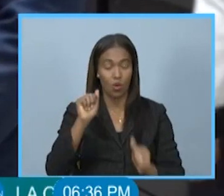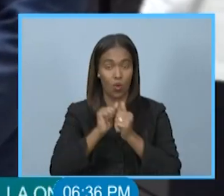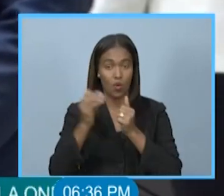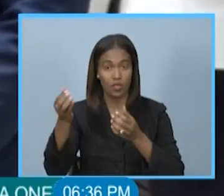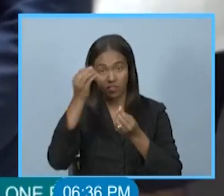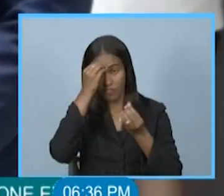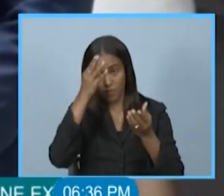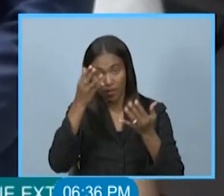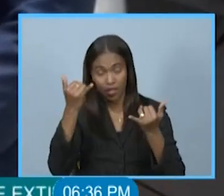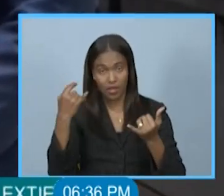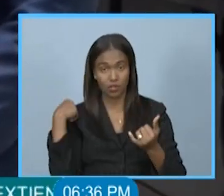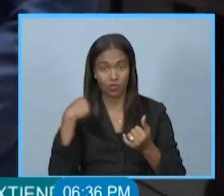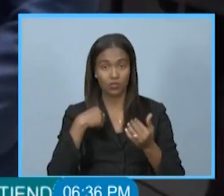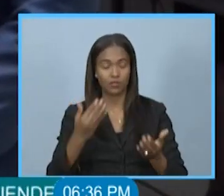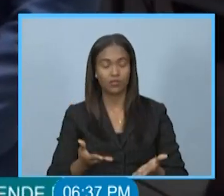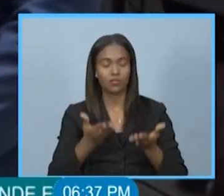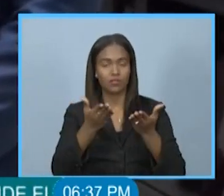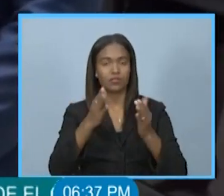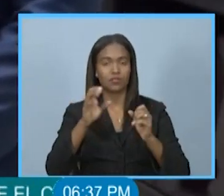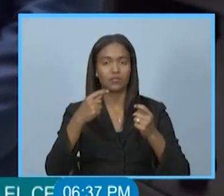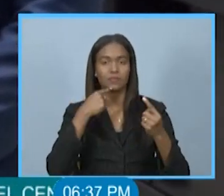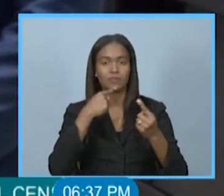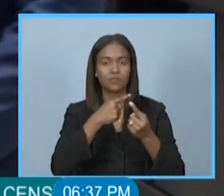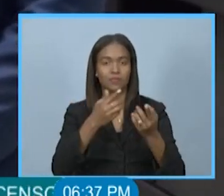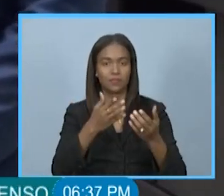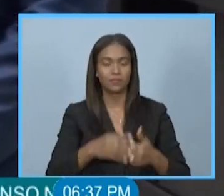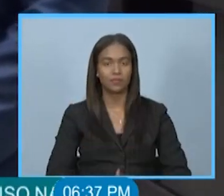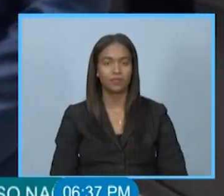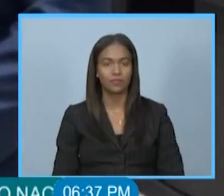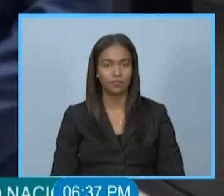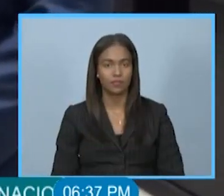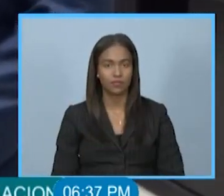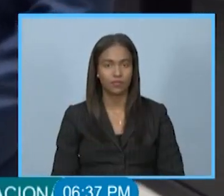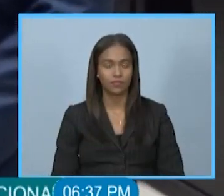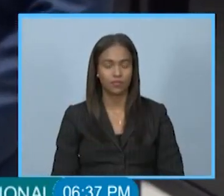esta información yo regreso con ustedes a imaginativa